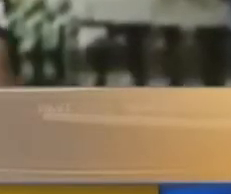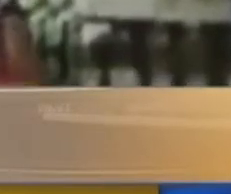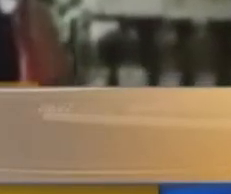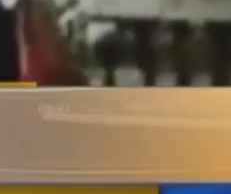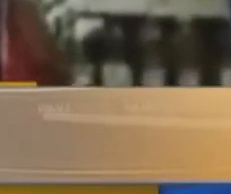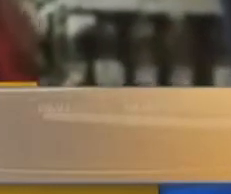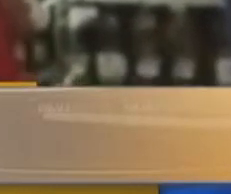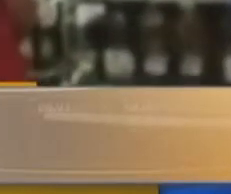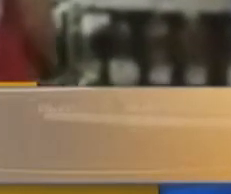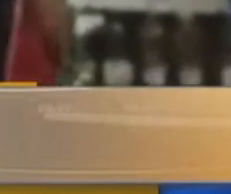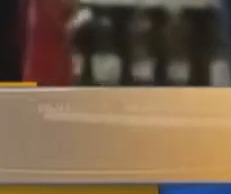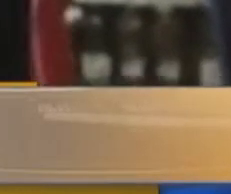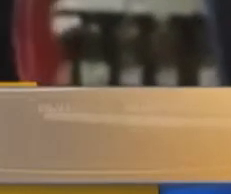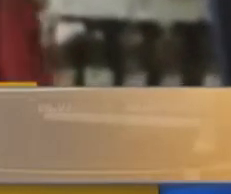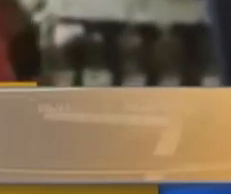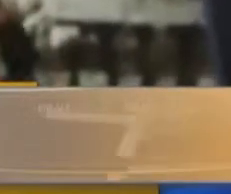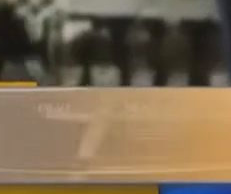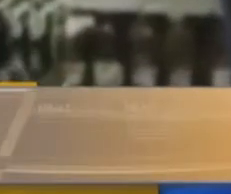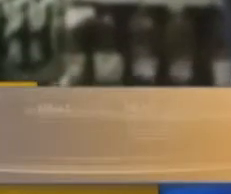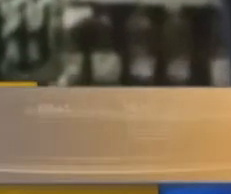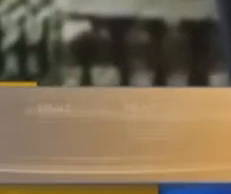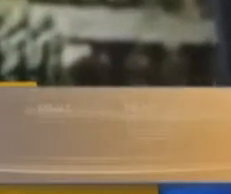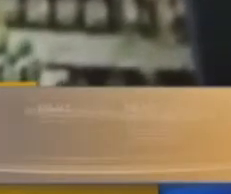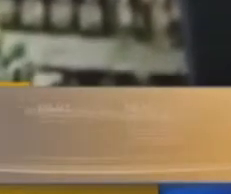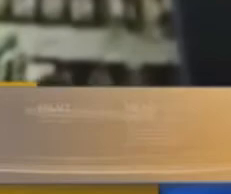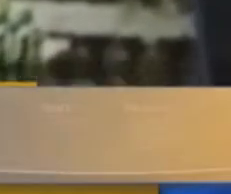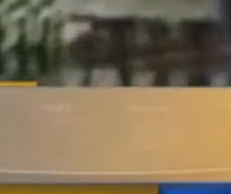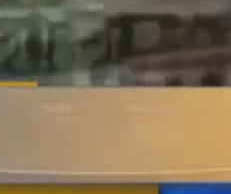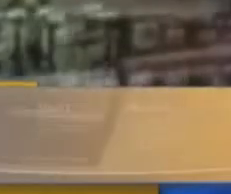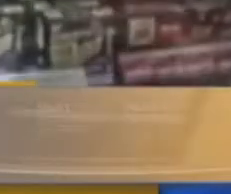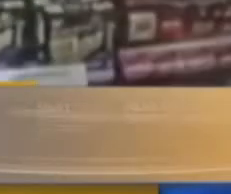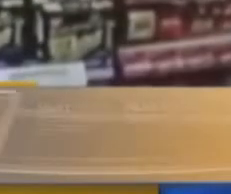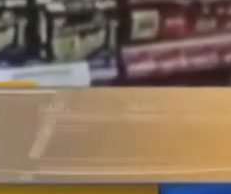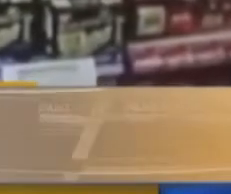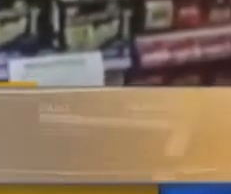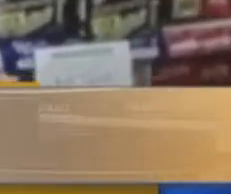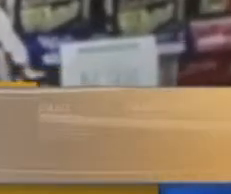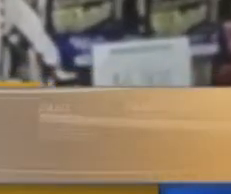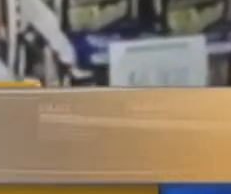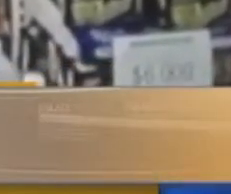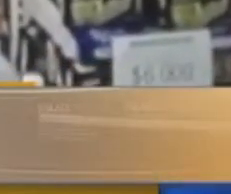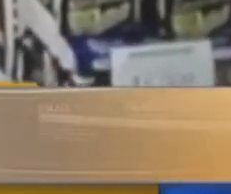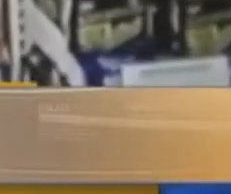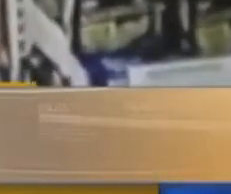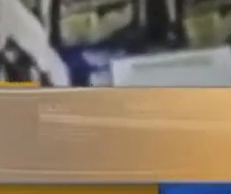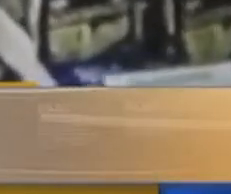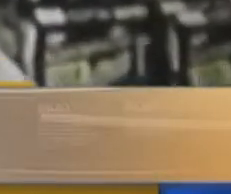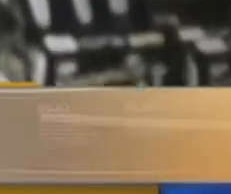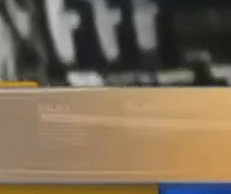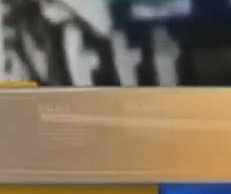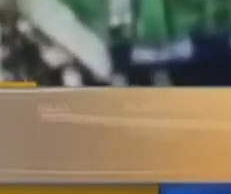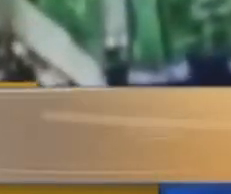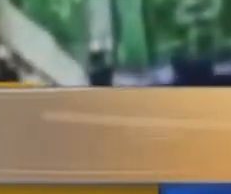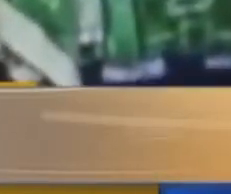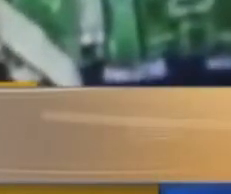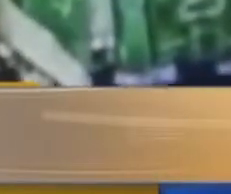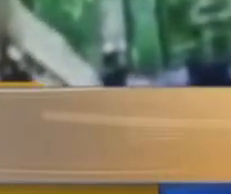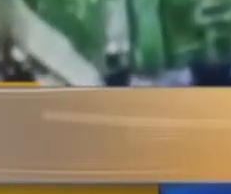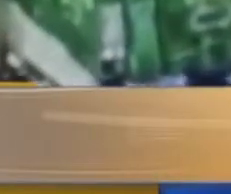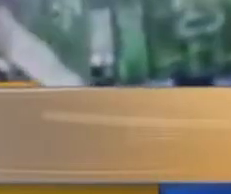En cámara de seguridad de un reconocido establecimiento comercial ubicado en pleno centro de la ciudad quedó registrado el momento en el que un hombre comete un